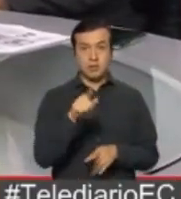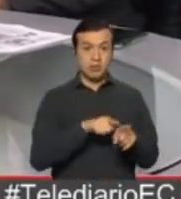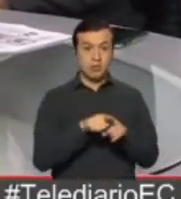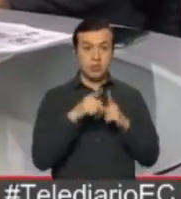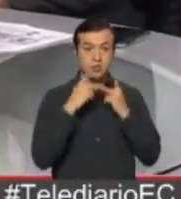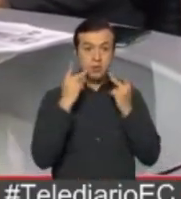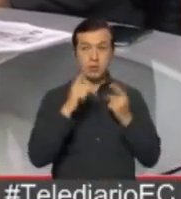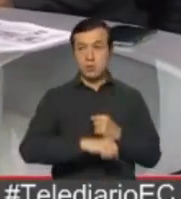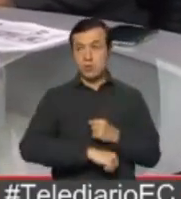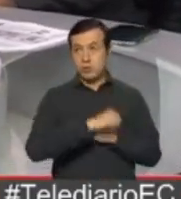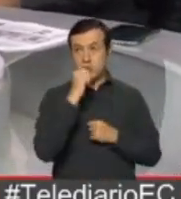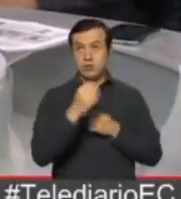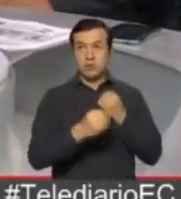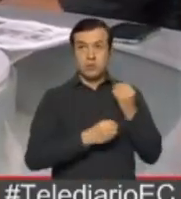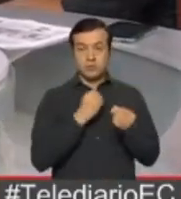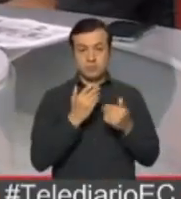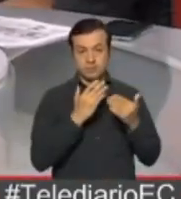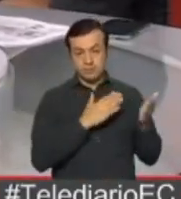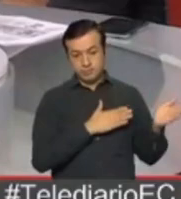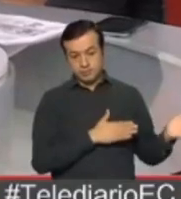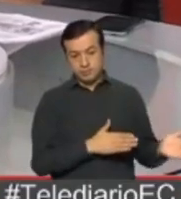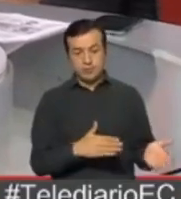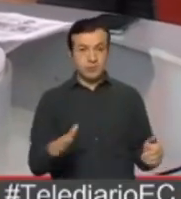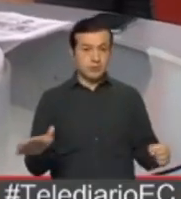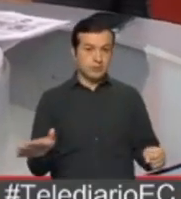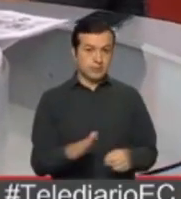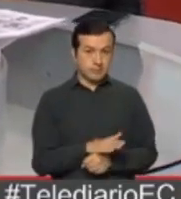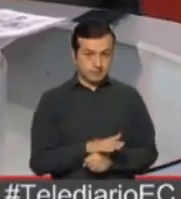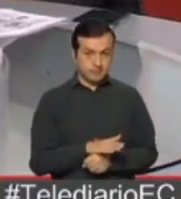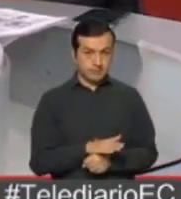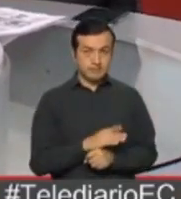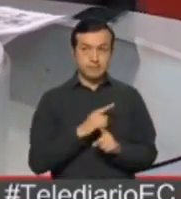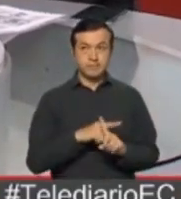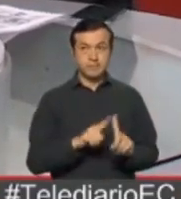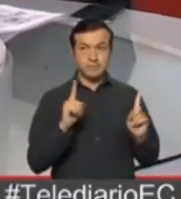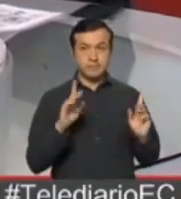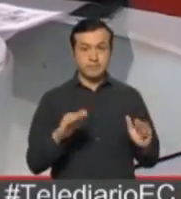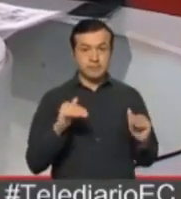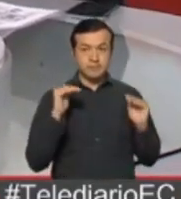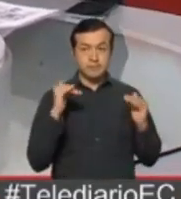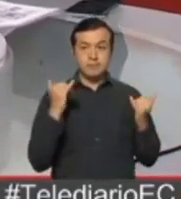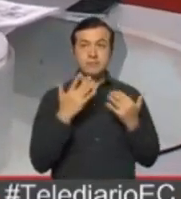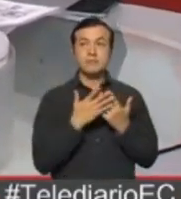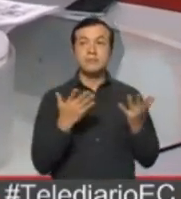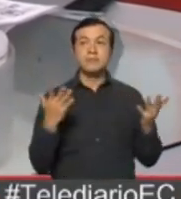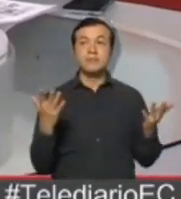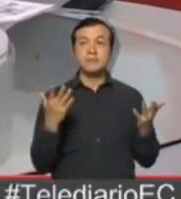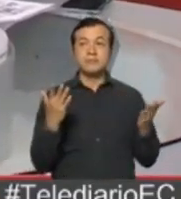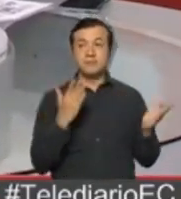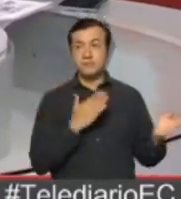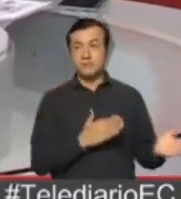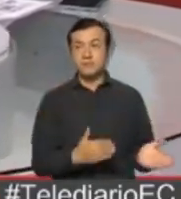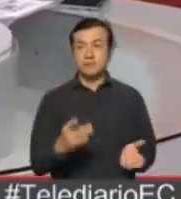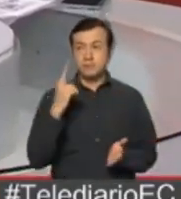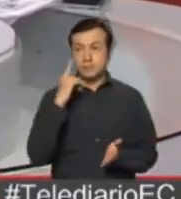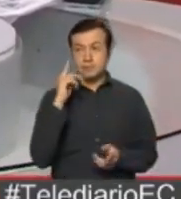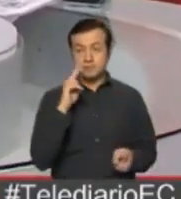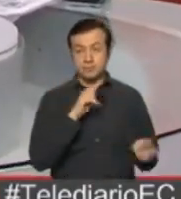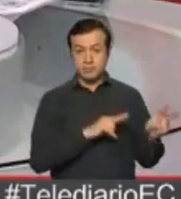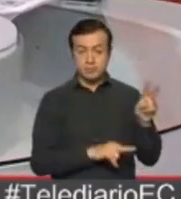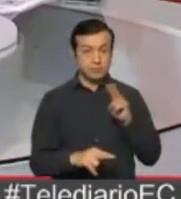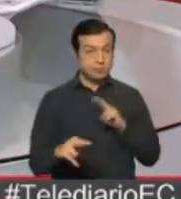tiene que elaborar el diseño definitivo sin embargo en este nivel estamos en un nivel de diseño de a nivel de prefactibilidad